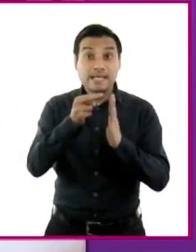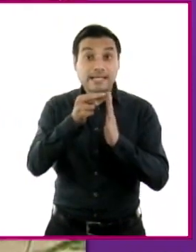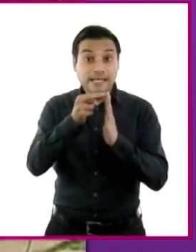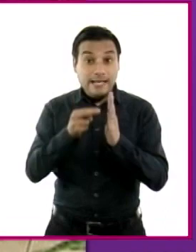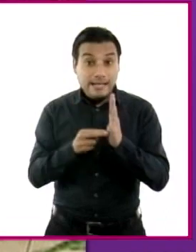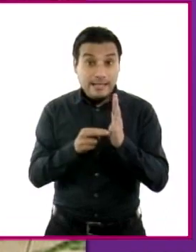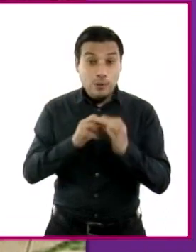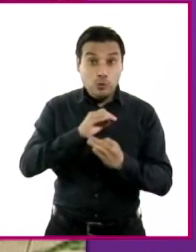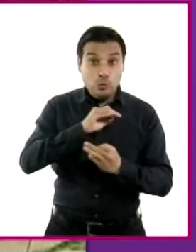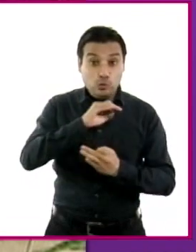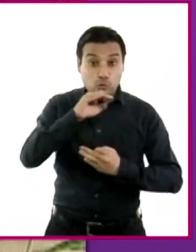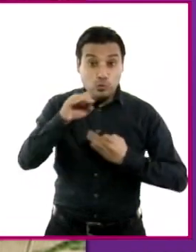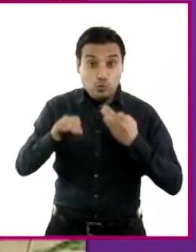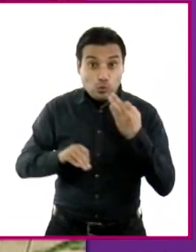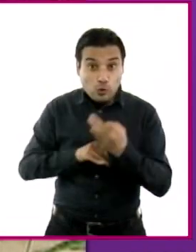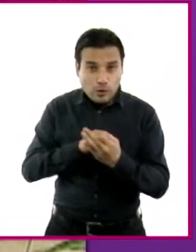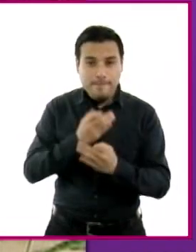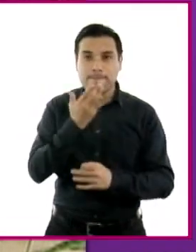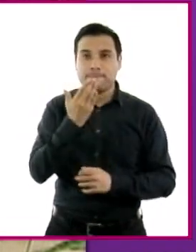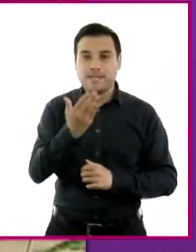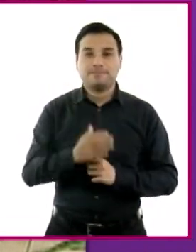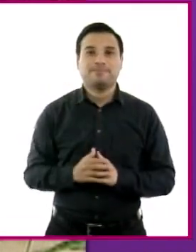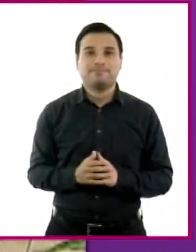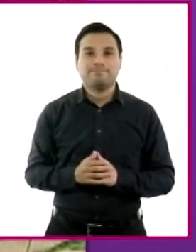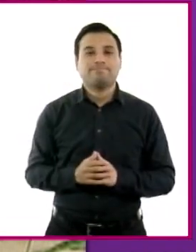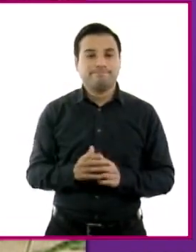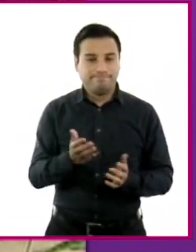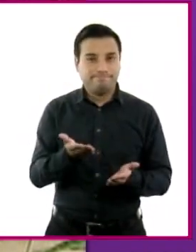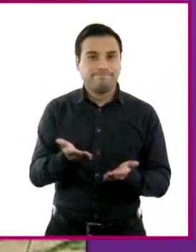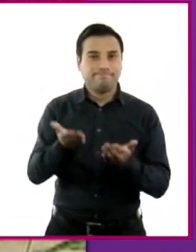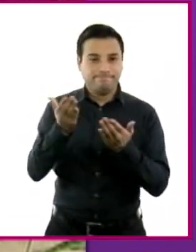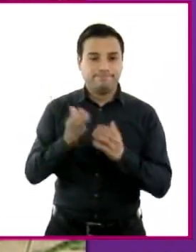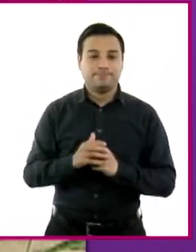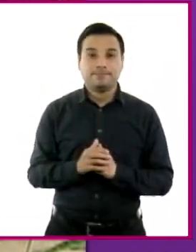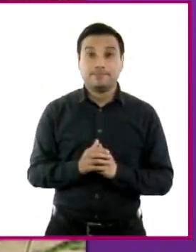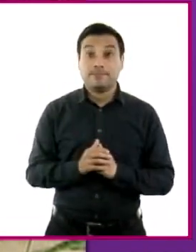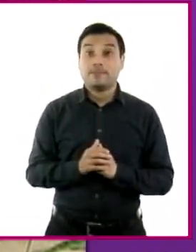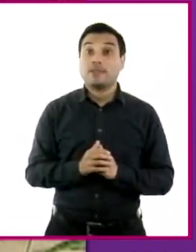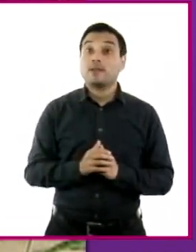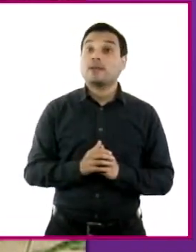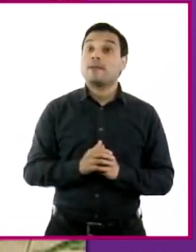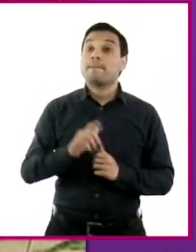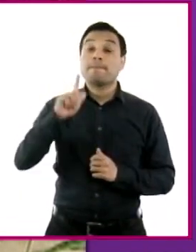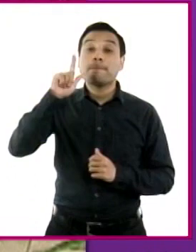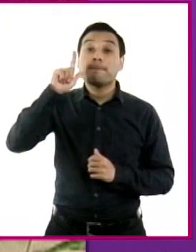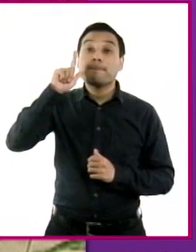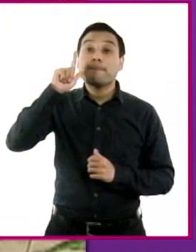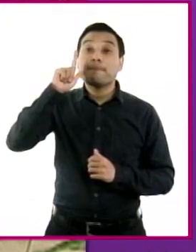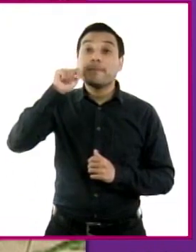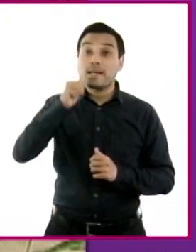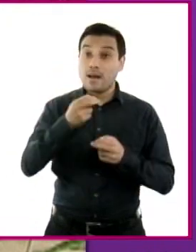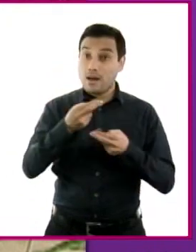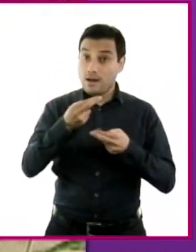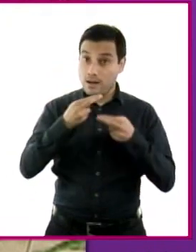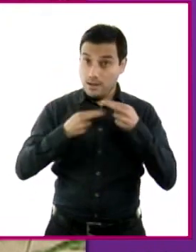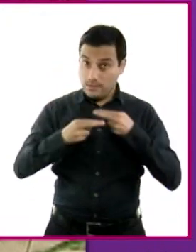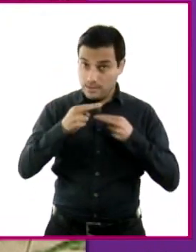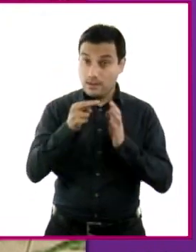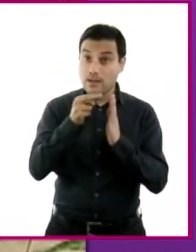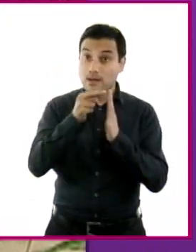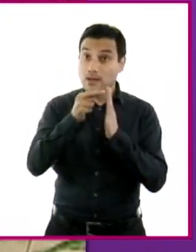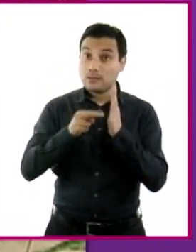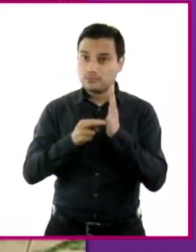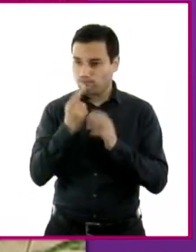now. You can go, but you must return tomorrow to check the